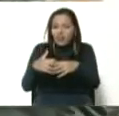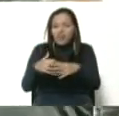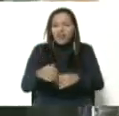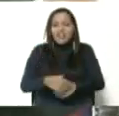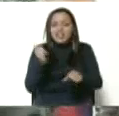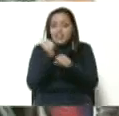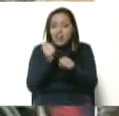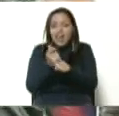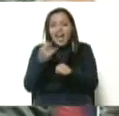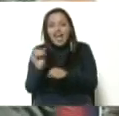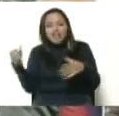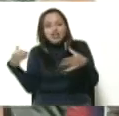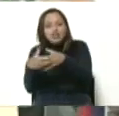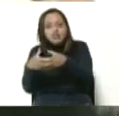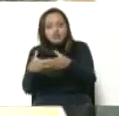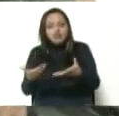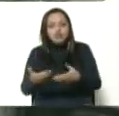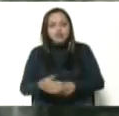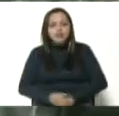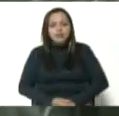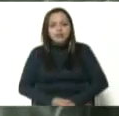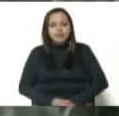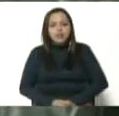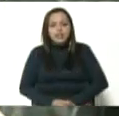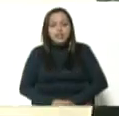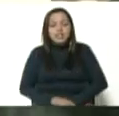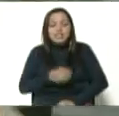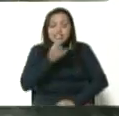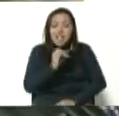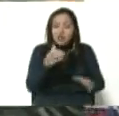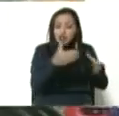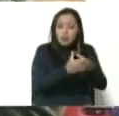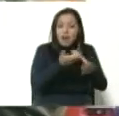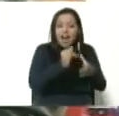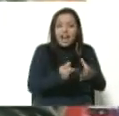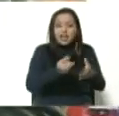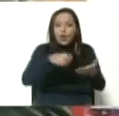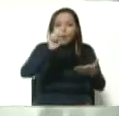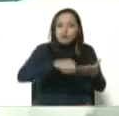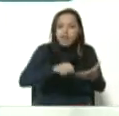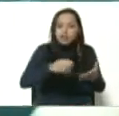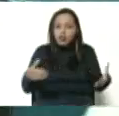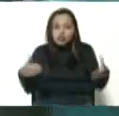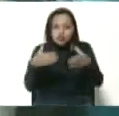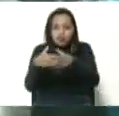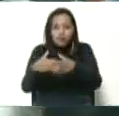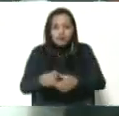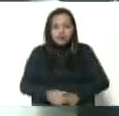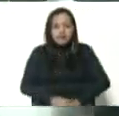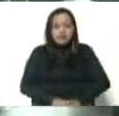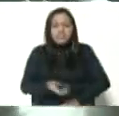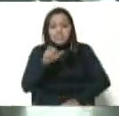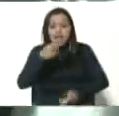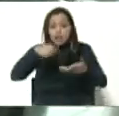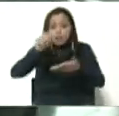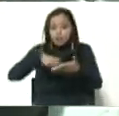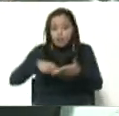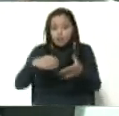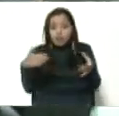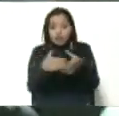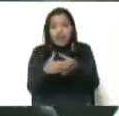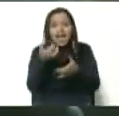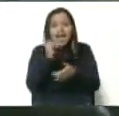sindicatos. Que si hay sindicatos, hay contrato colectivo. Y que si hay contrato colectivo, hay calidad de vida para todos